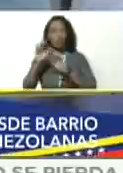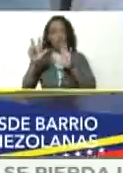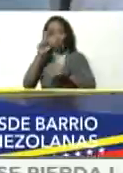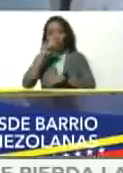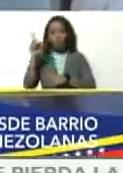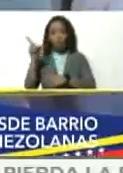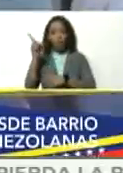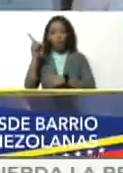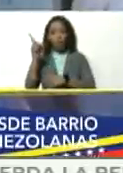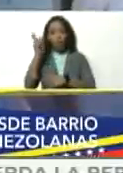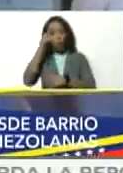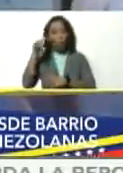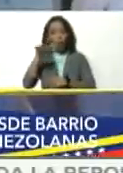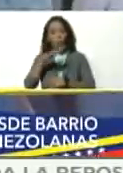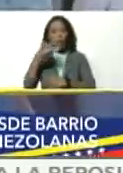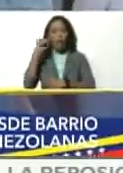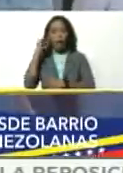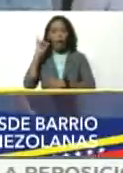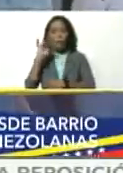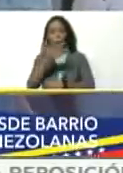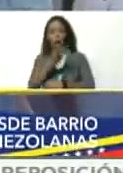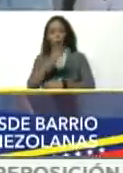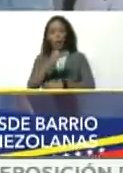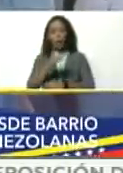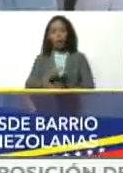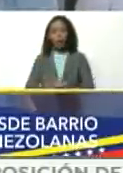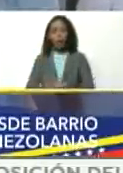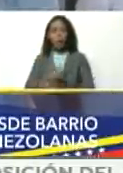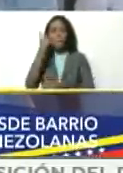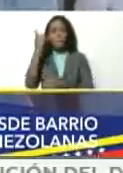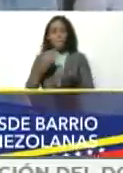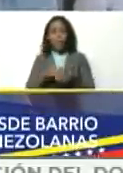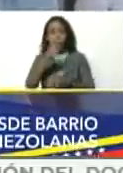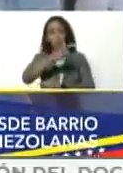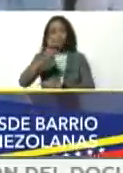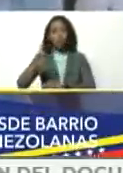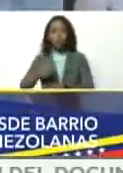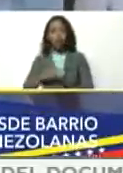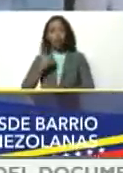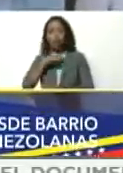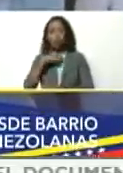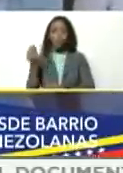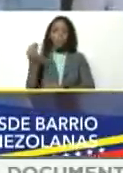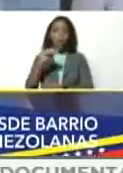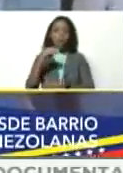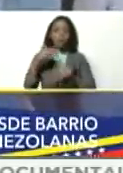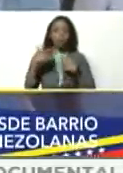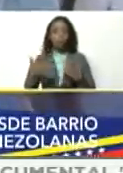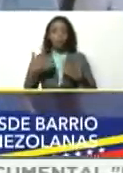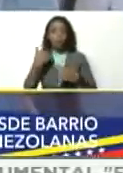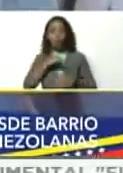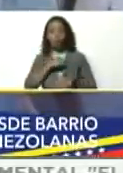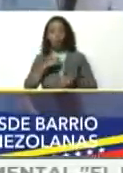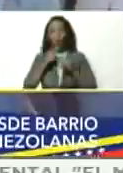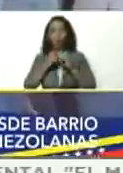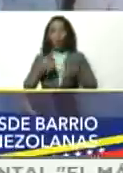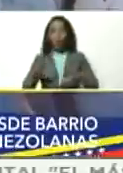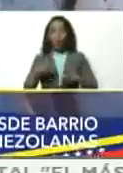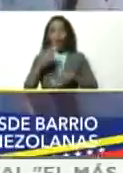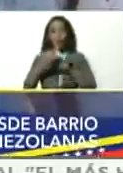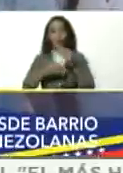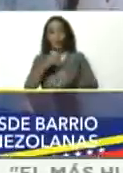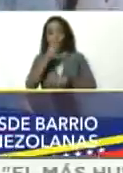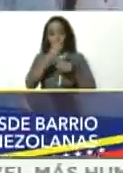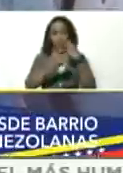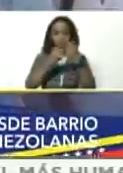de esta población, que tiene aproximadamente 1.000 habitantes. Nosotros, además, estamos en este despliegue garantizando la